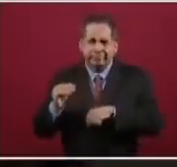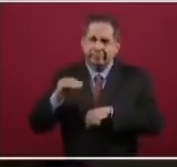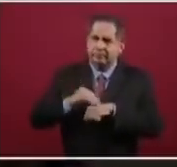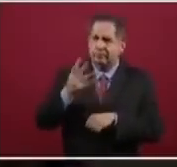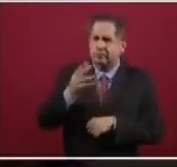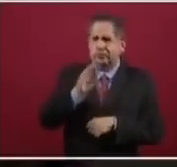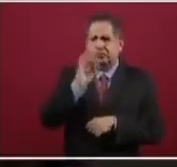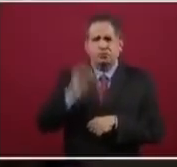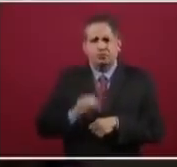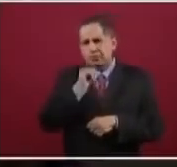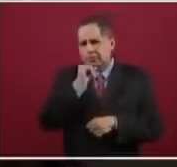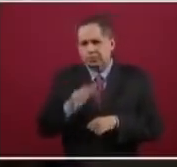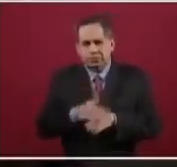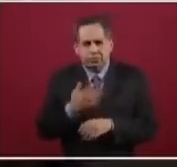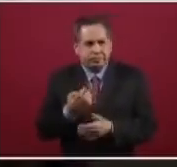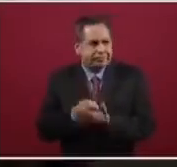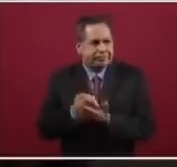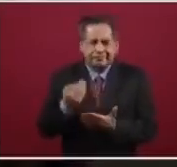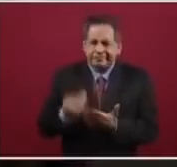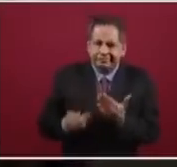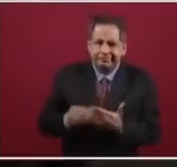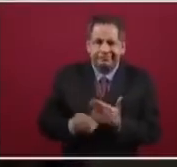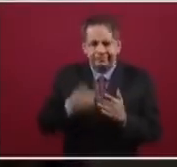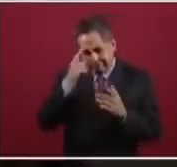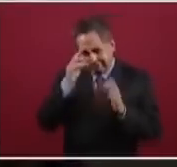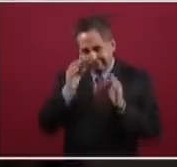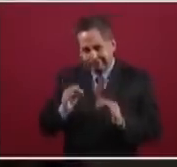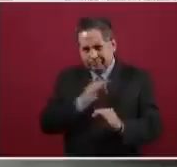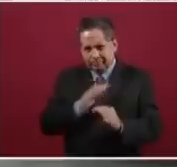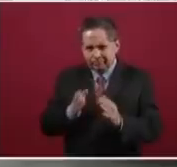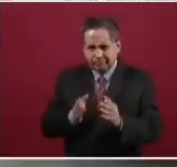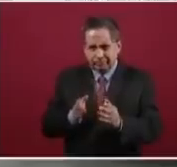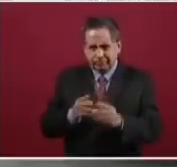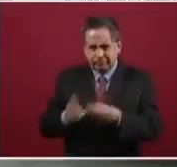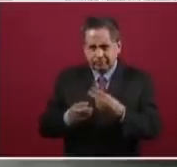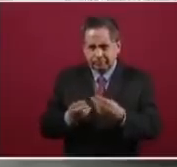ritmo que es lo que falta la economía para que eso sucede